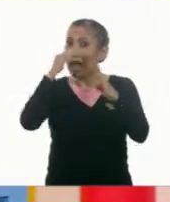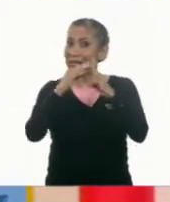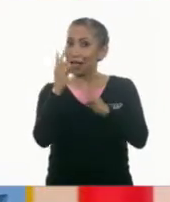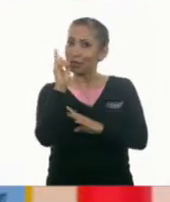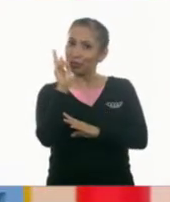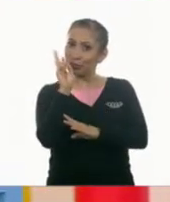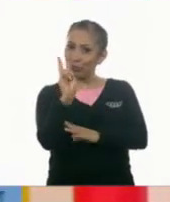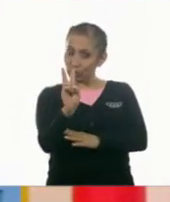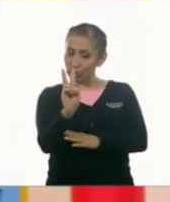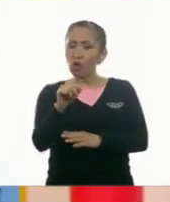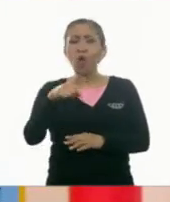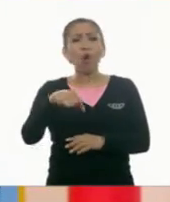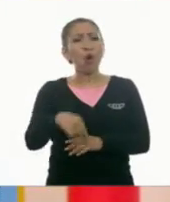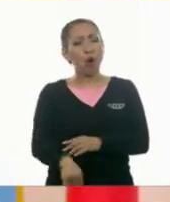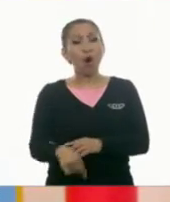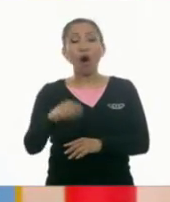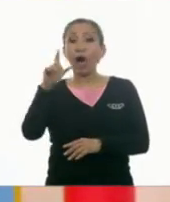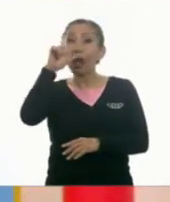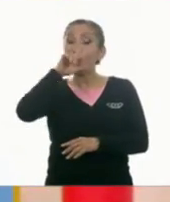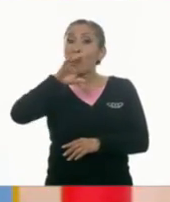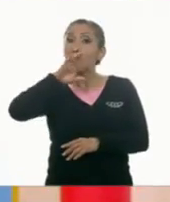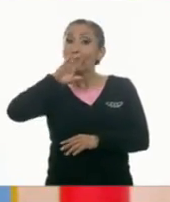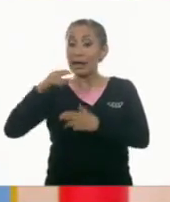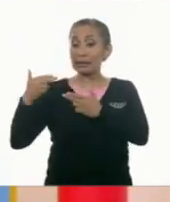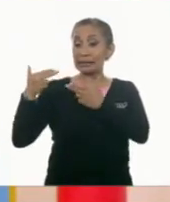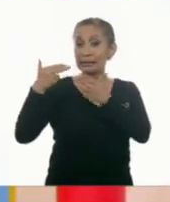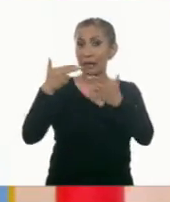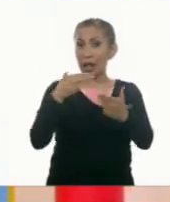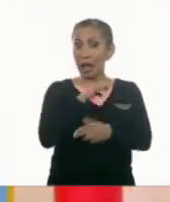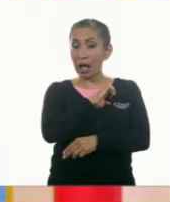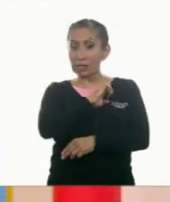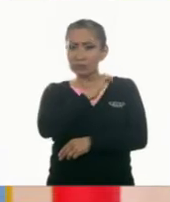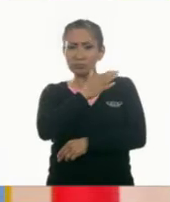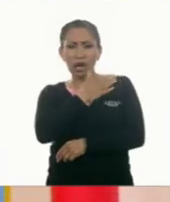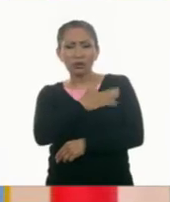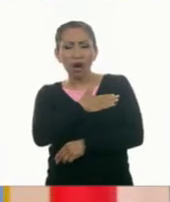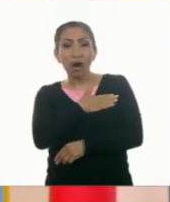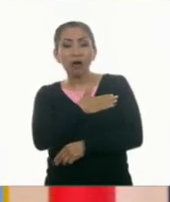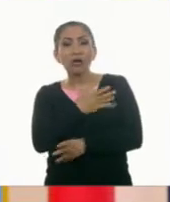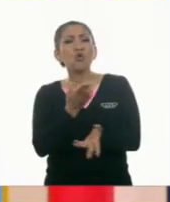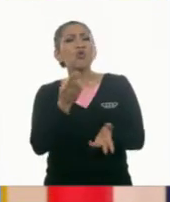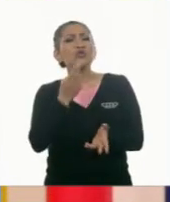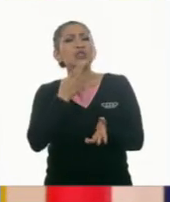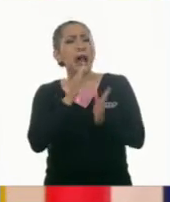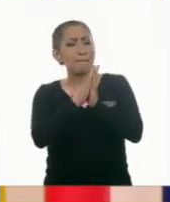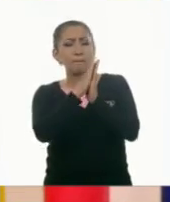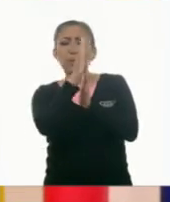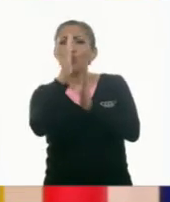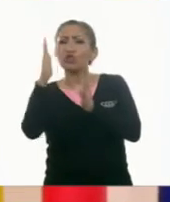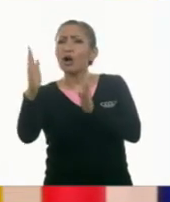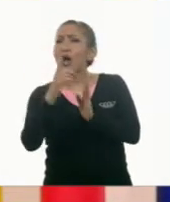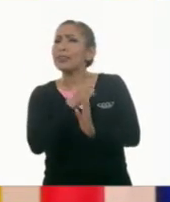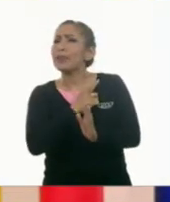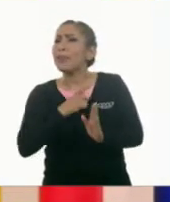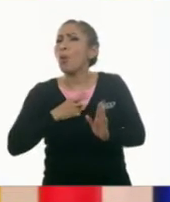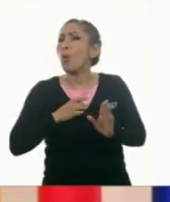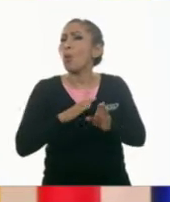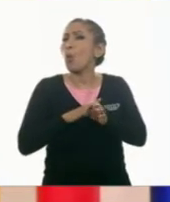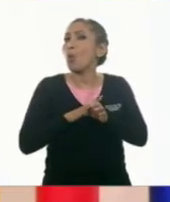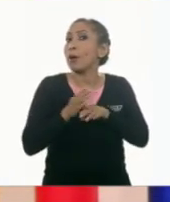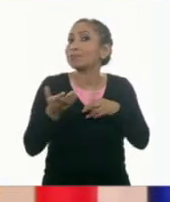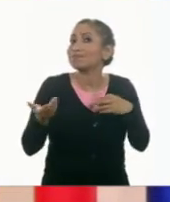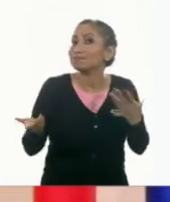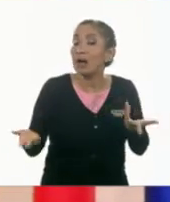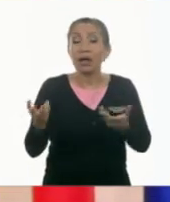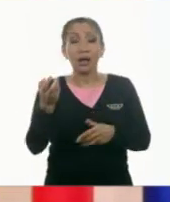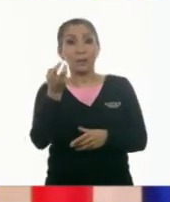2. El día de hoy, en lengua materna español, vamos a ver para usar la biblioteca debemos... Y